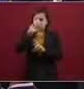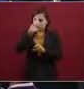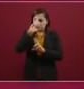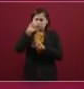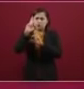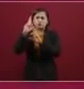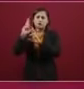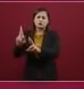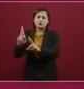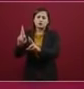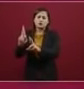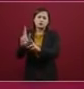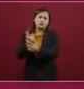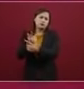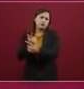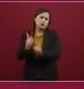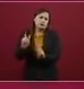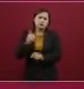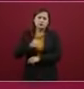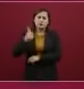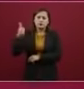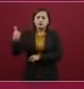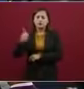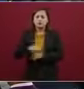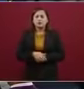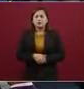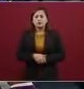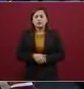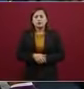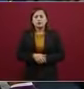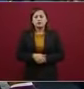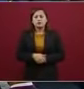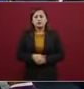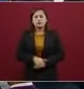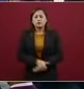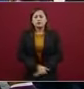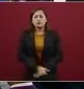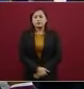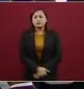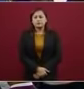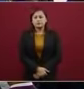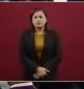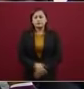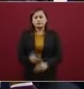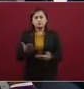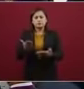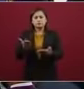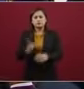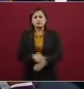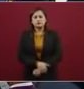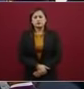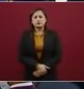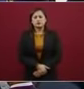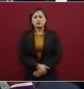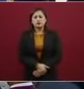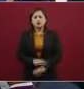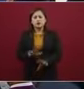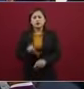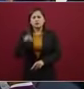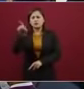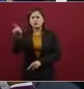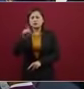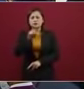soberanía nacional. Okay, gracias. Jóvenes, Adelante. Bueno, quedábamos, estábamos allá